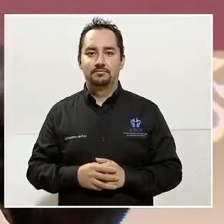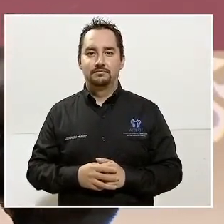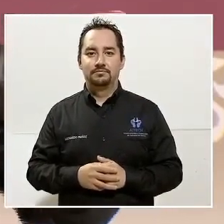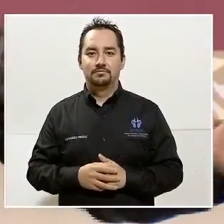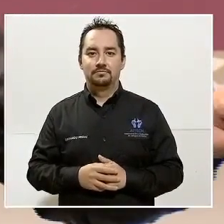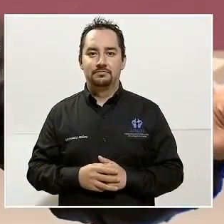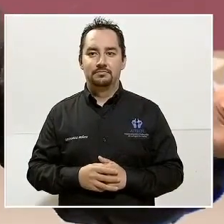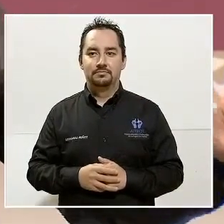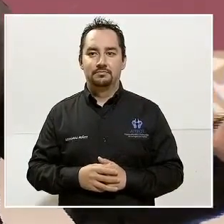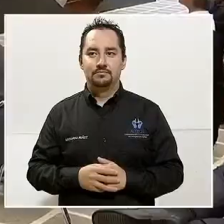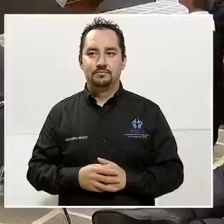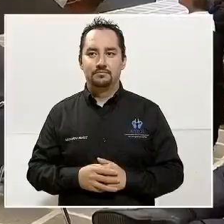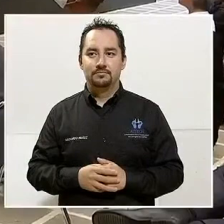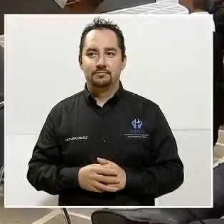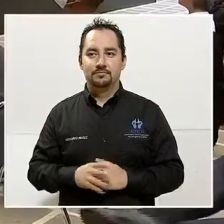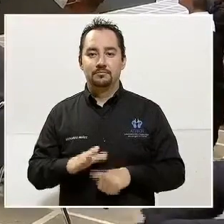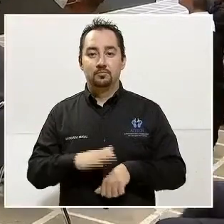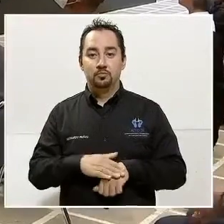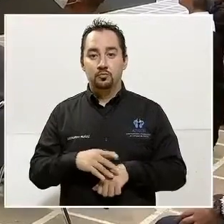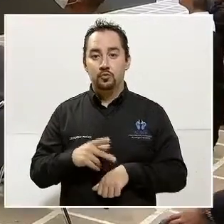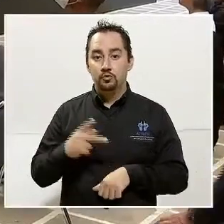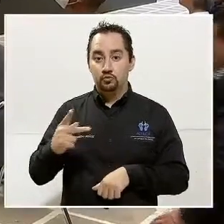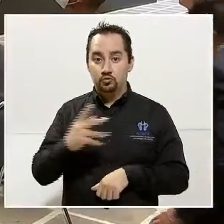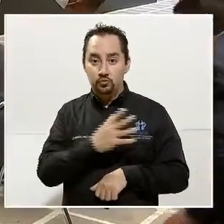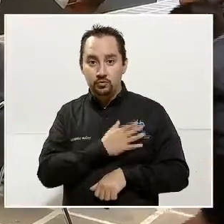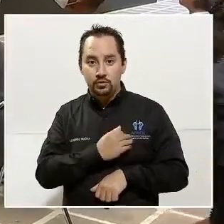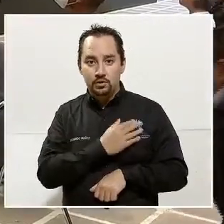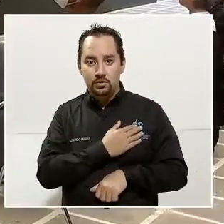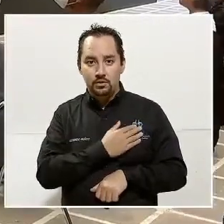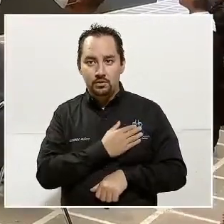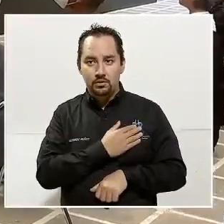por ser hija de doña Rosario